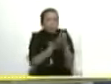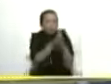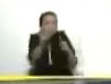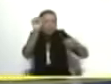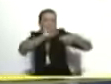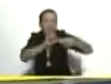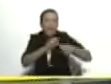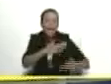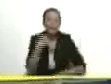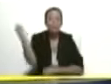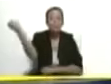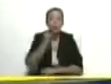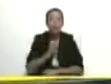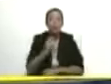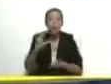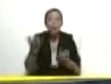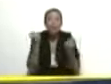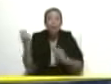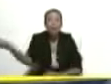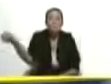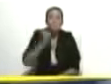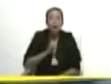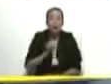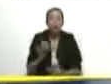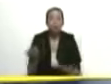Intentaron matarme.